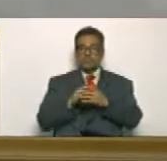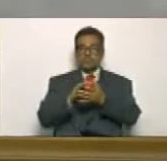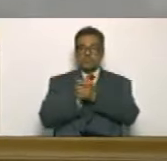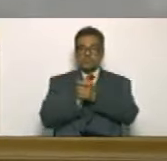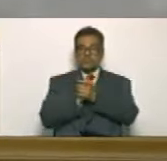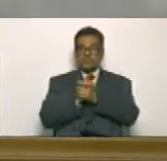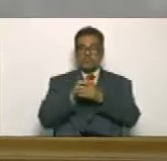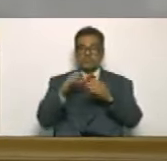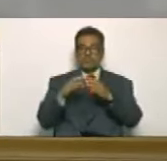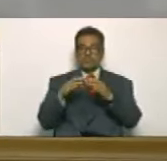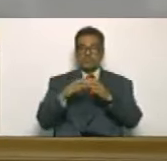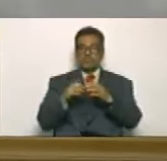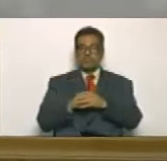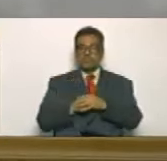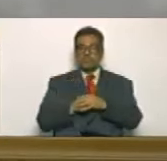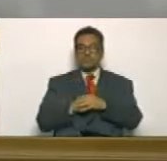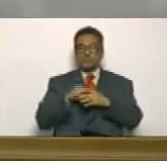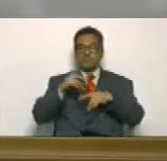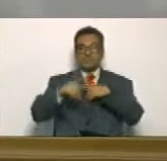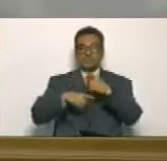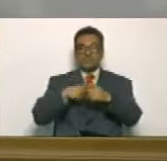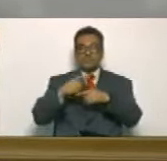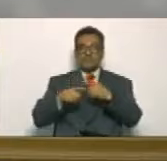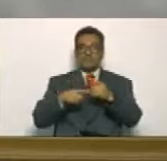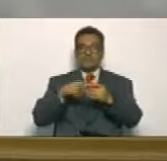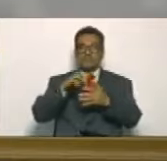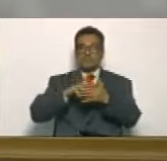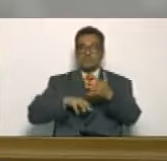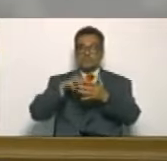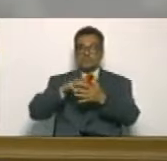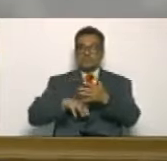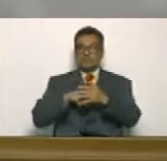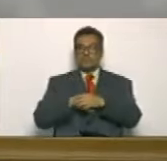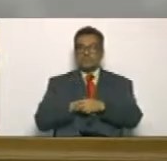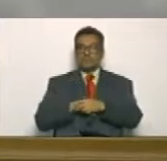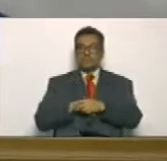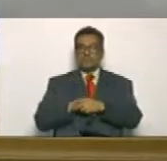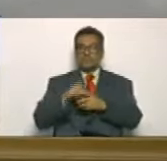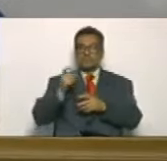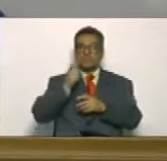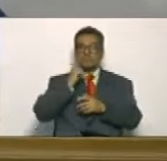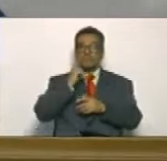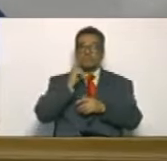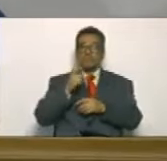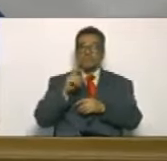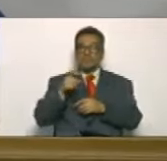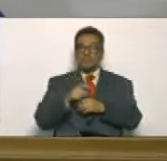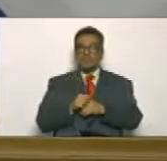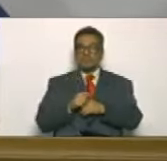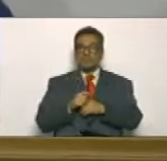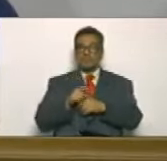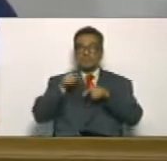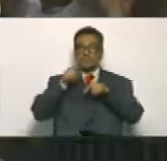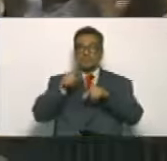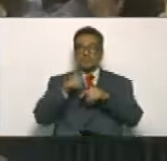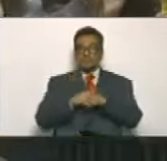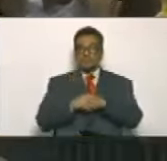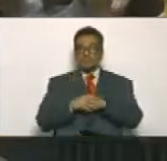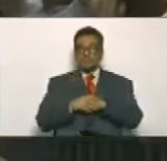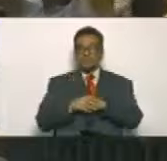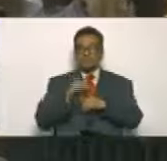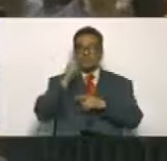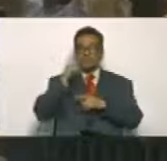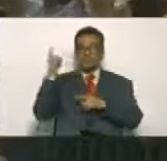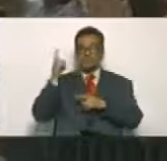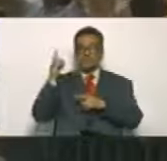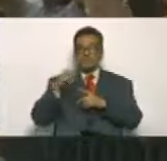compañeros, compañeras, productores, productoras de cacao. Aquí están en